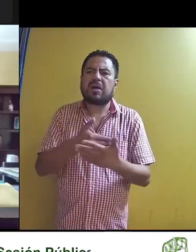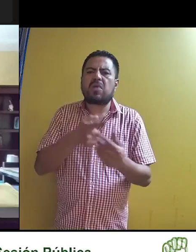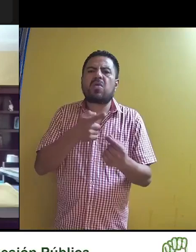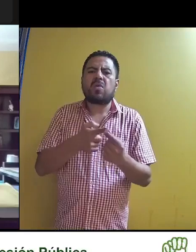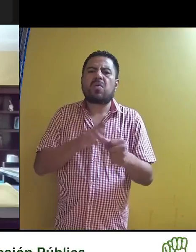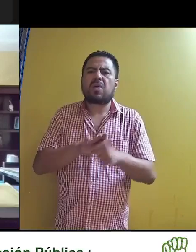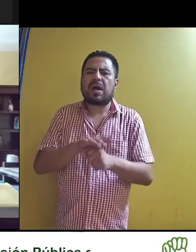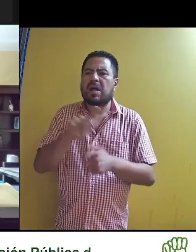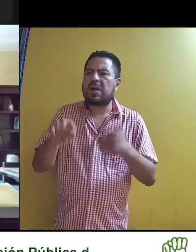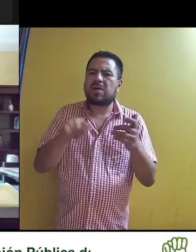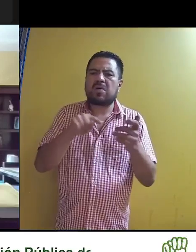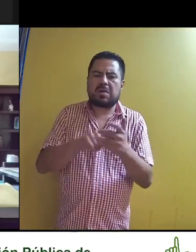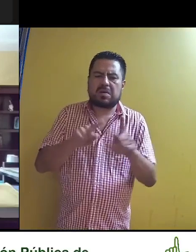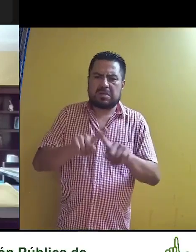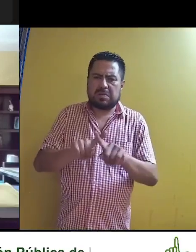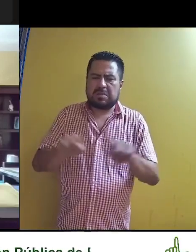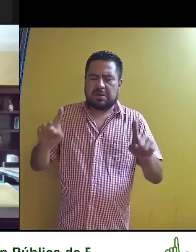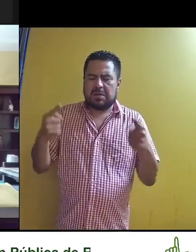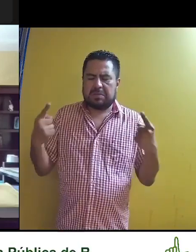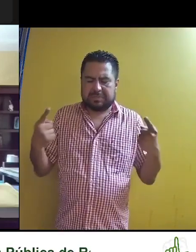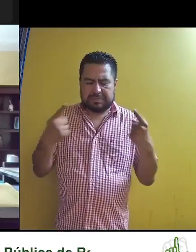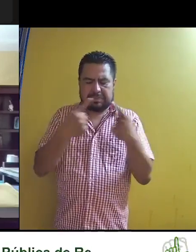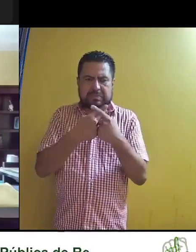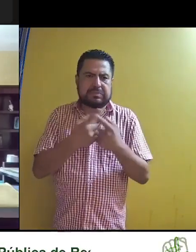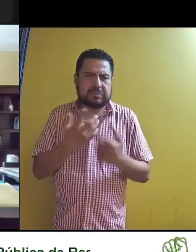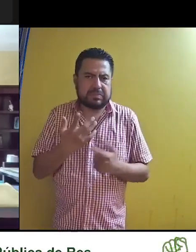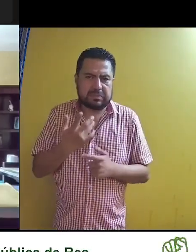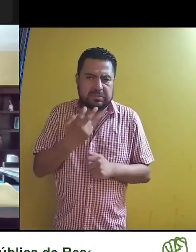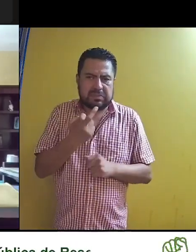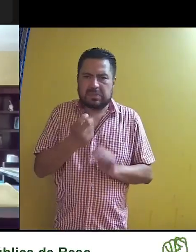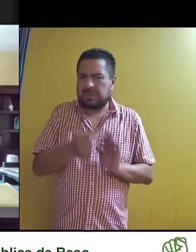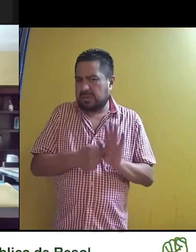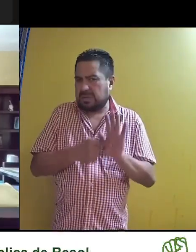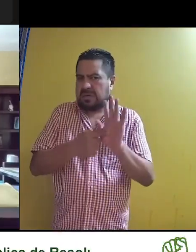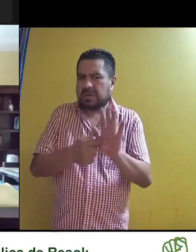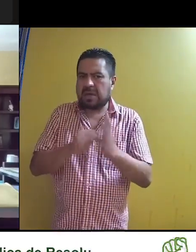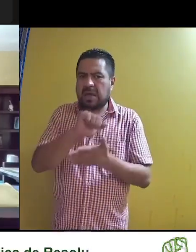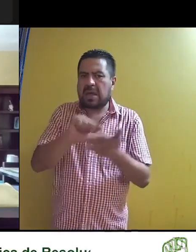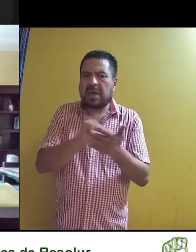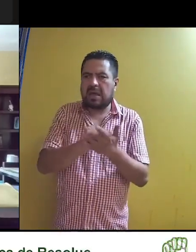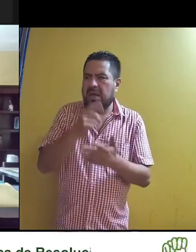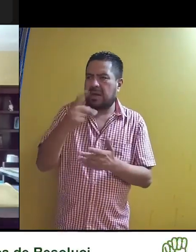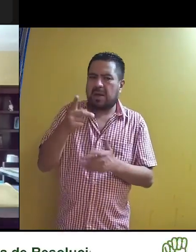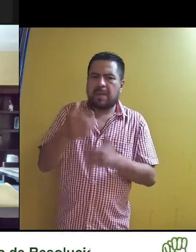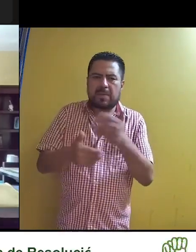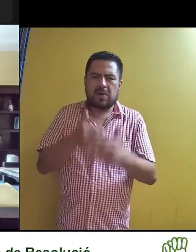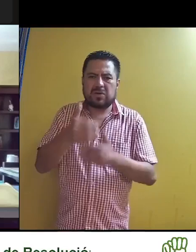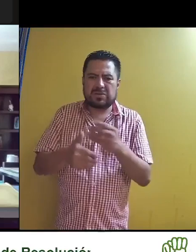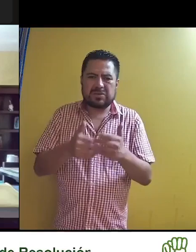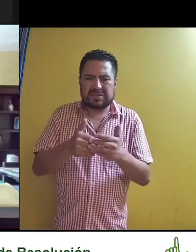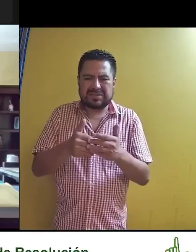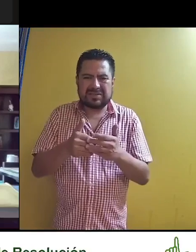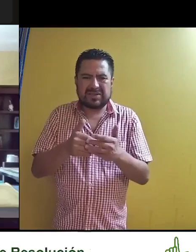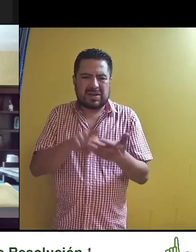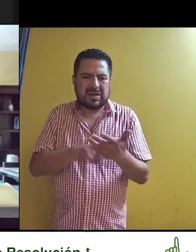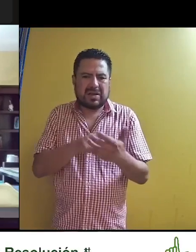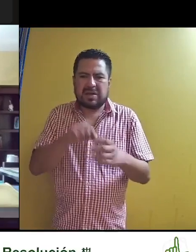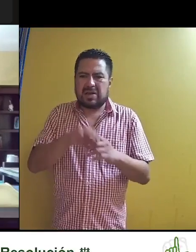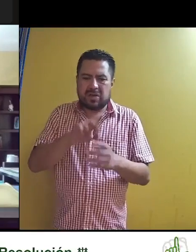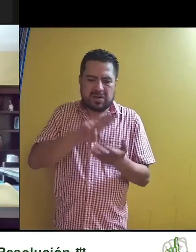con un lugar de nacimiento distinto al que presentó en su acta para el proceso electoral